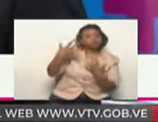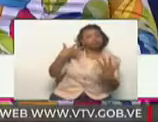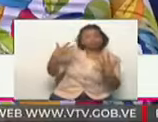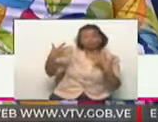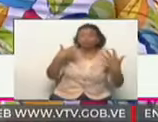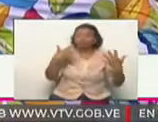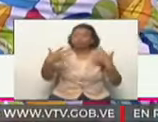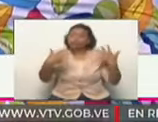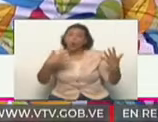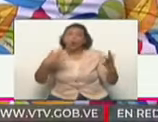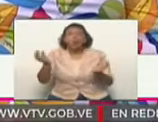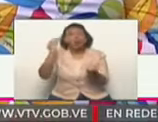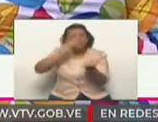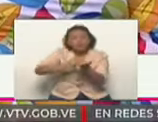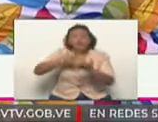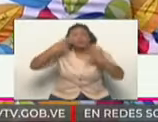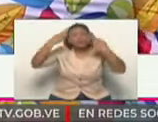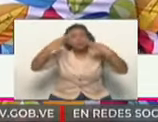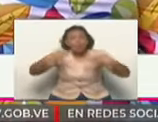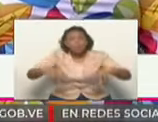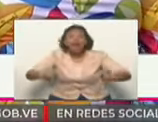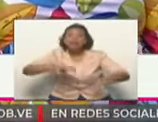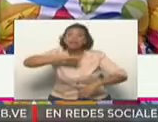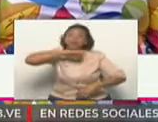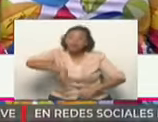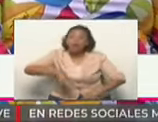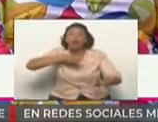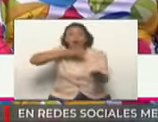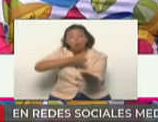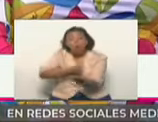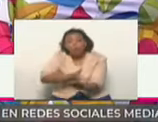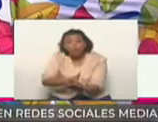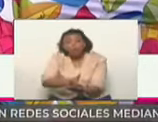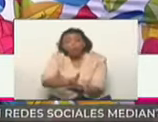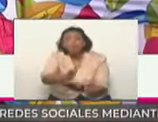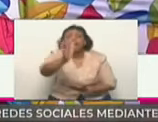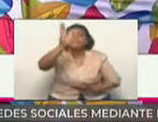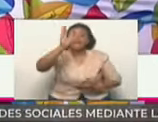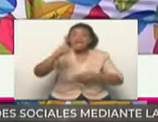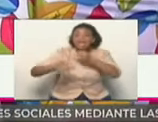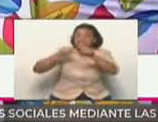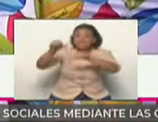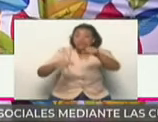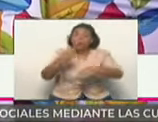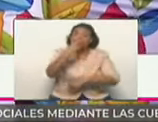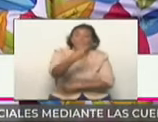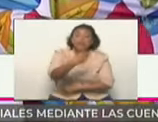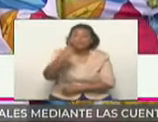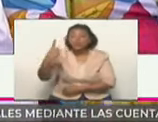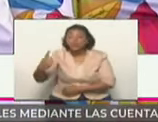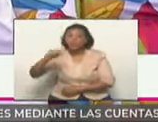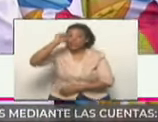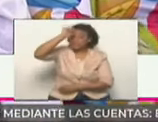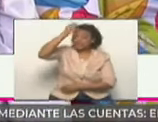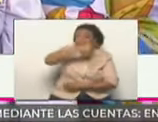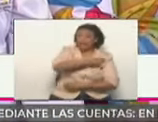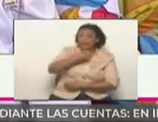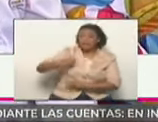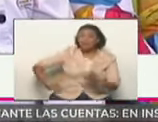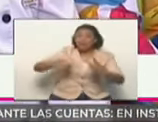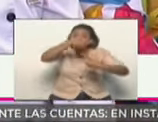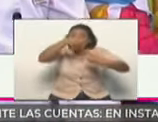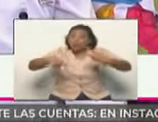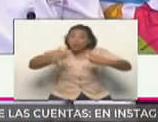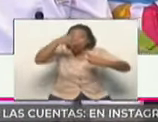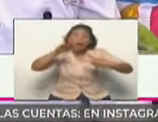río busca su cauce. Bueno, la historia buscó su cauce. Y ya en el siglo XXI, la China y la India serán de